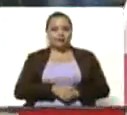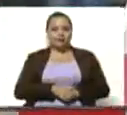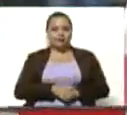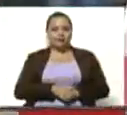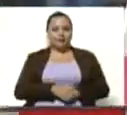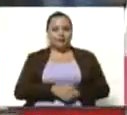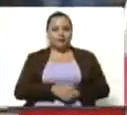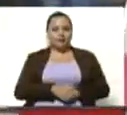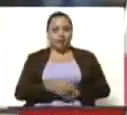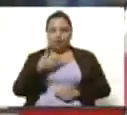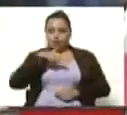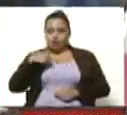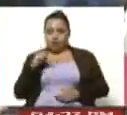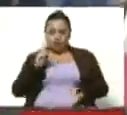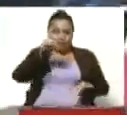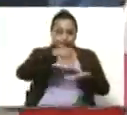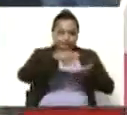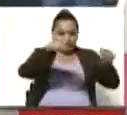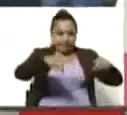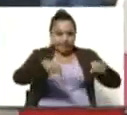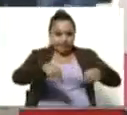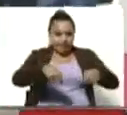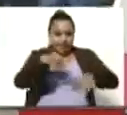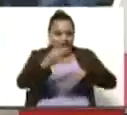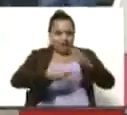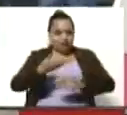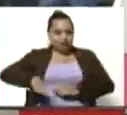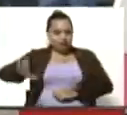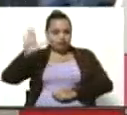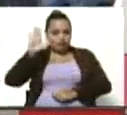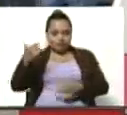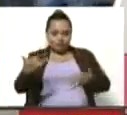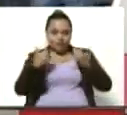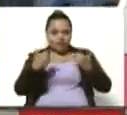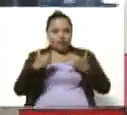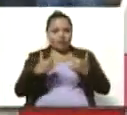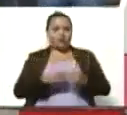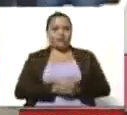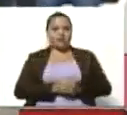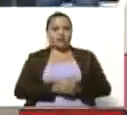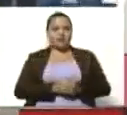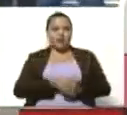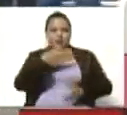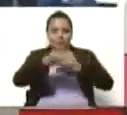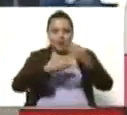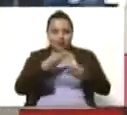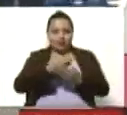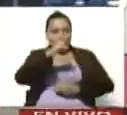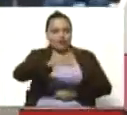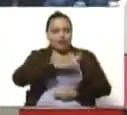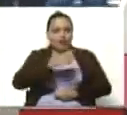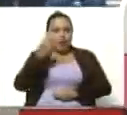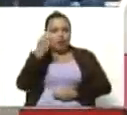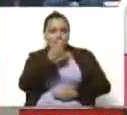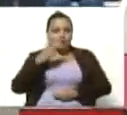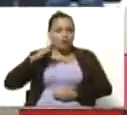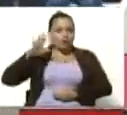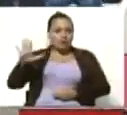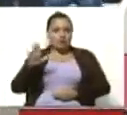estamos aquí para juramentarnos para legalizar un compromiso